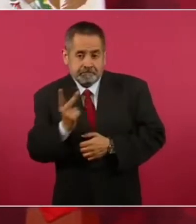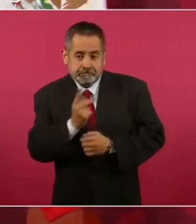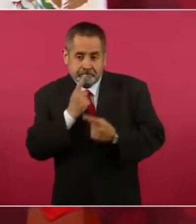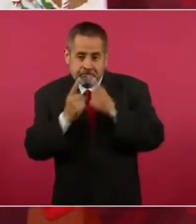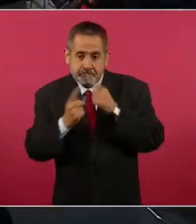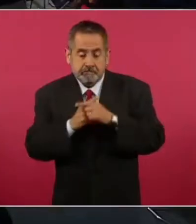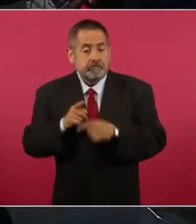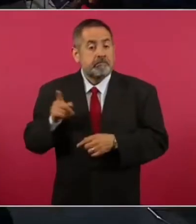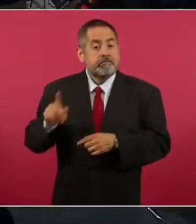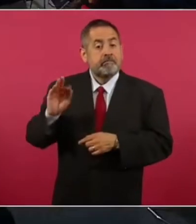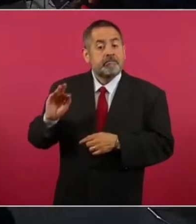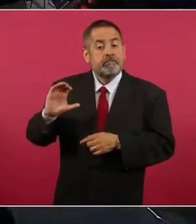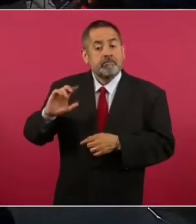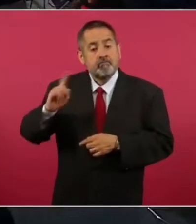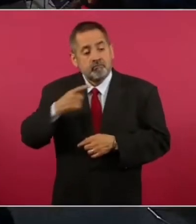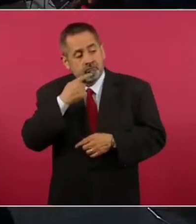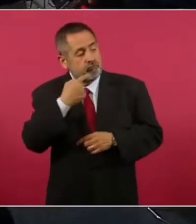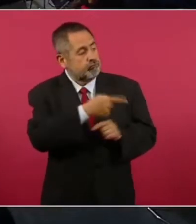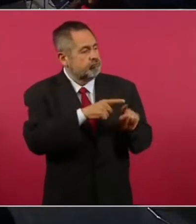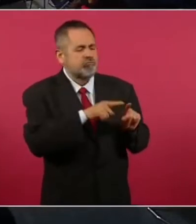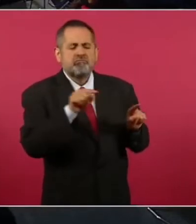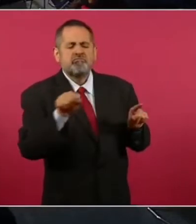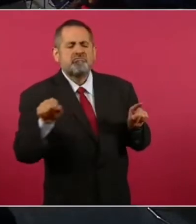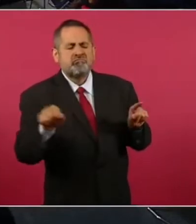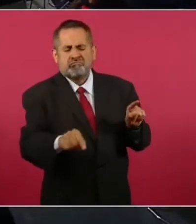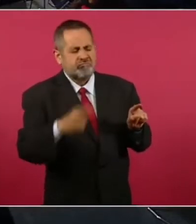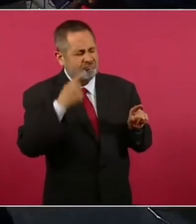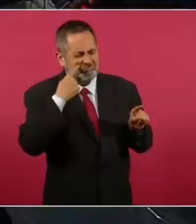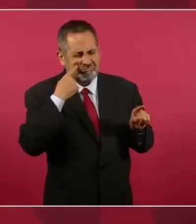y Calderón le dice a estos: